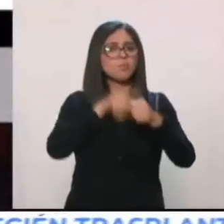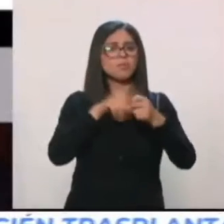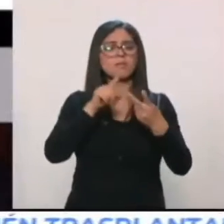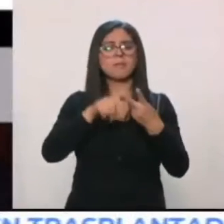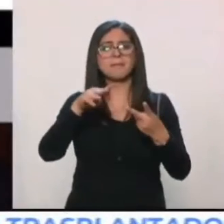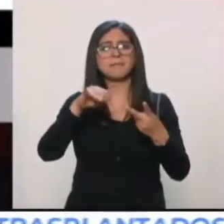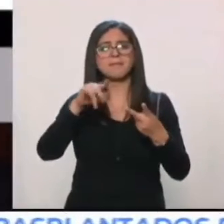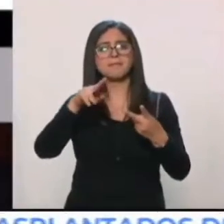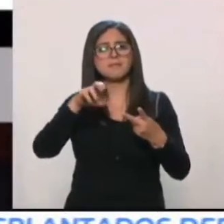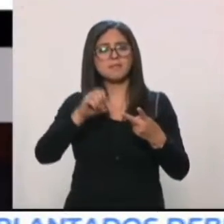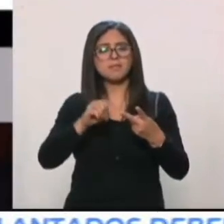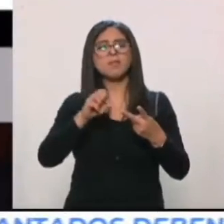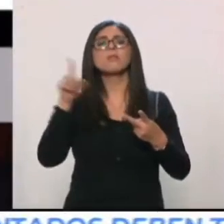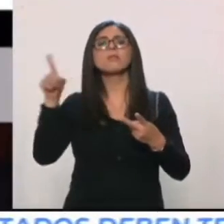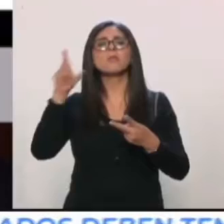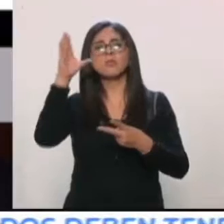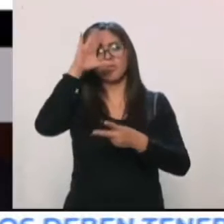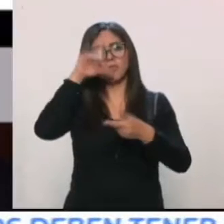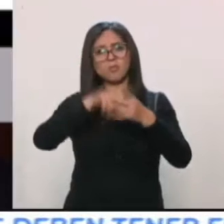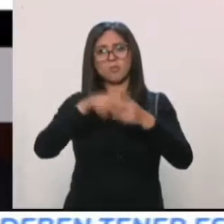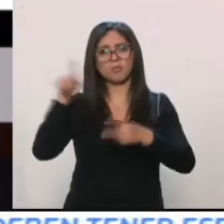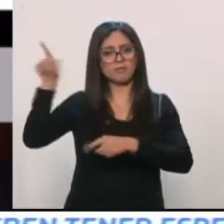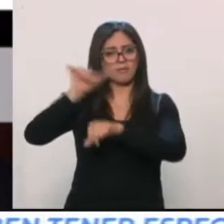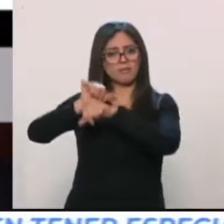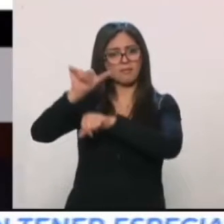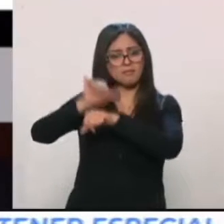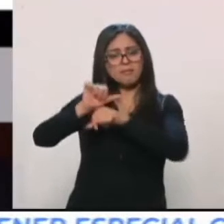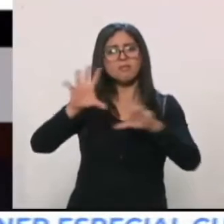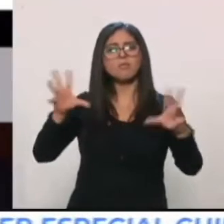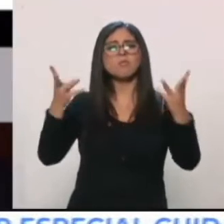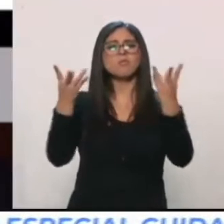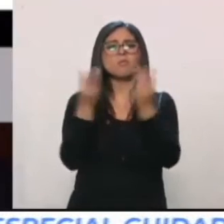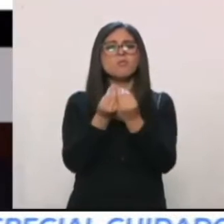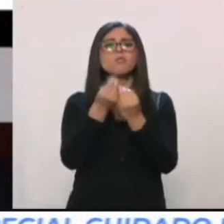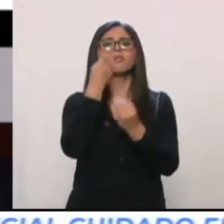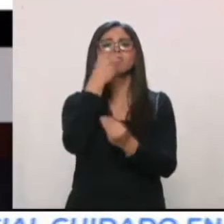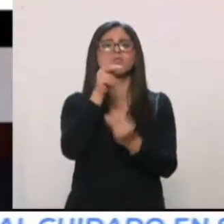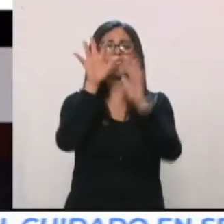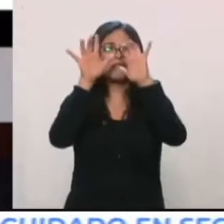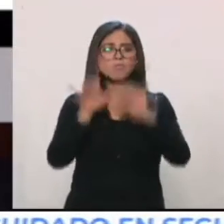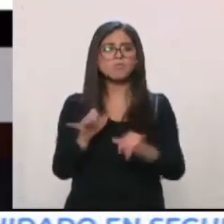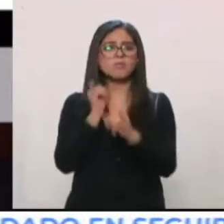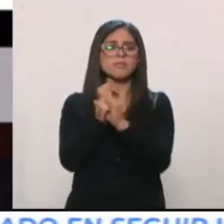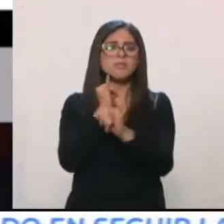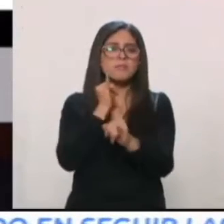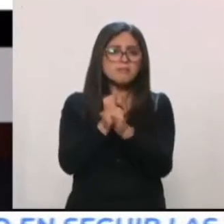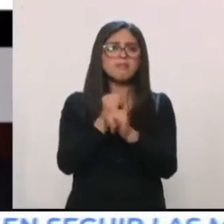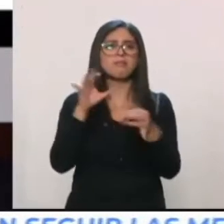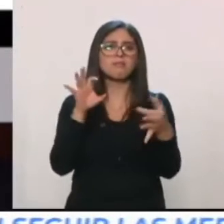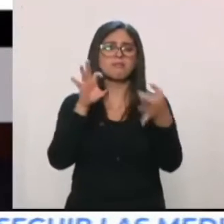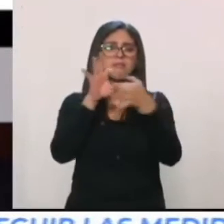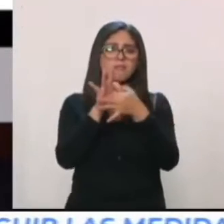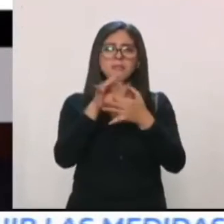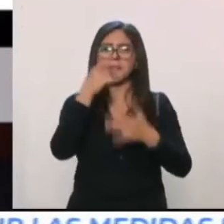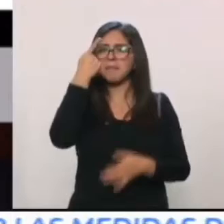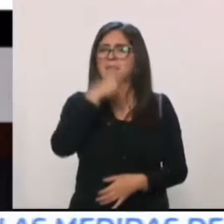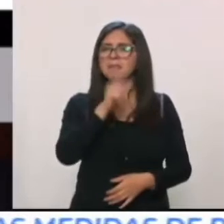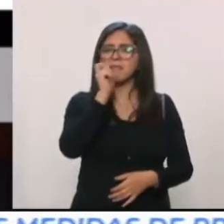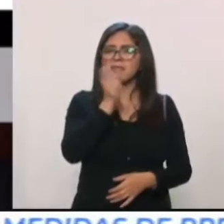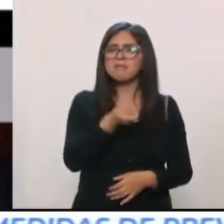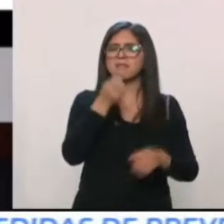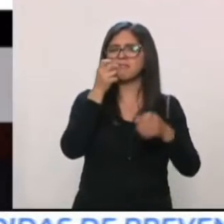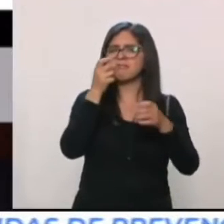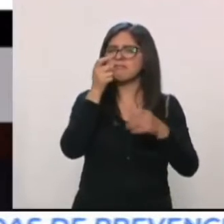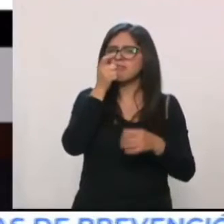Ministerio de Cultura de la Ciudad de Buenos Aires, Argentina, comparten sus plataformas informativas y culturales digitales para darnos